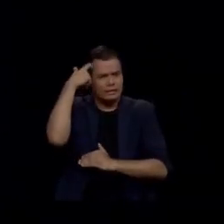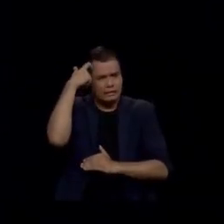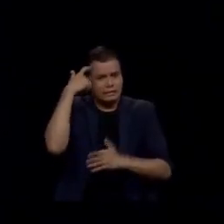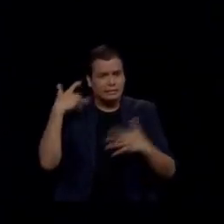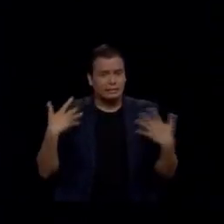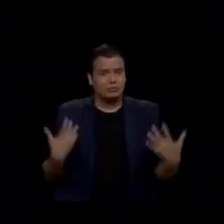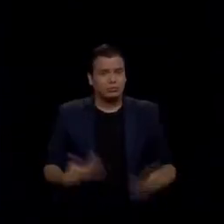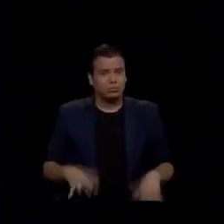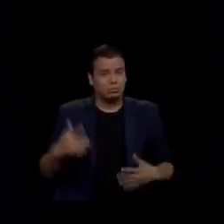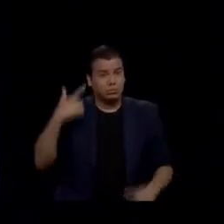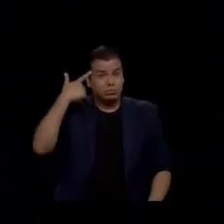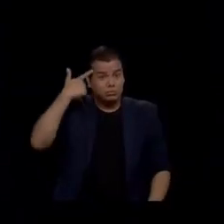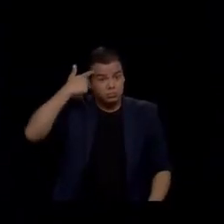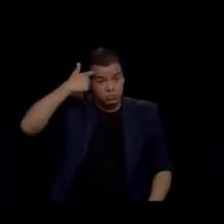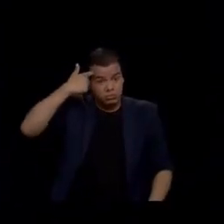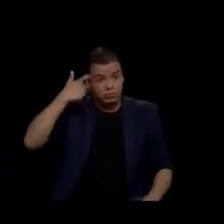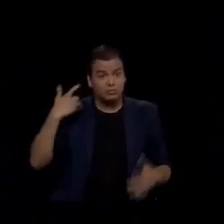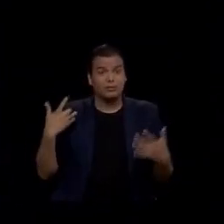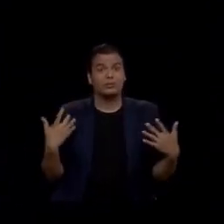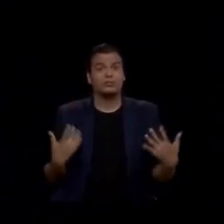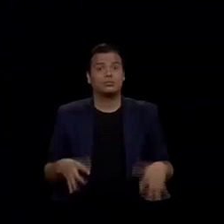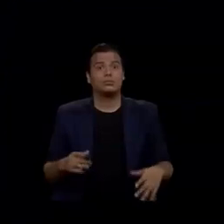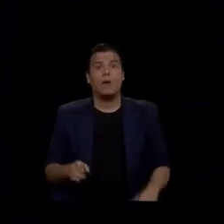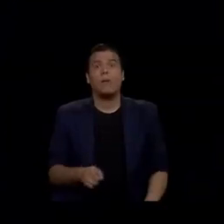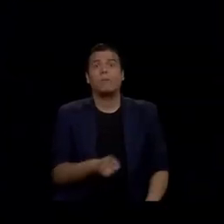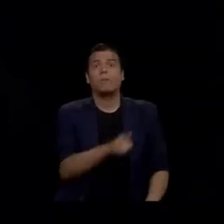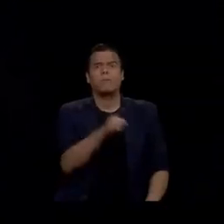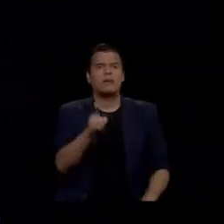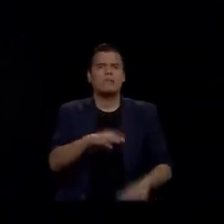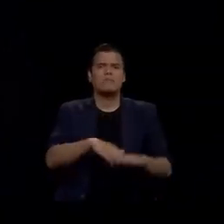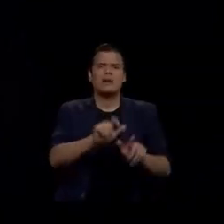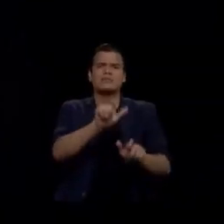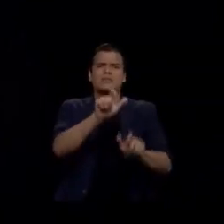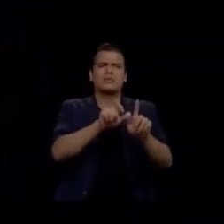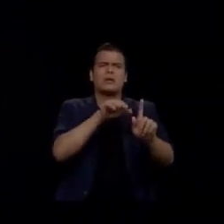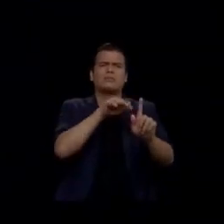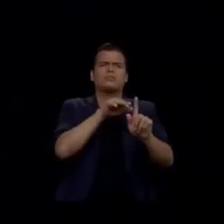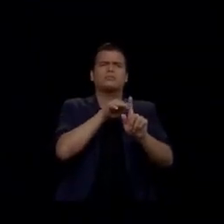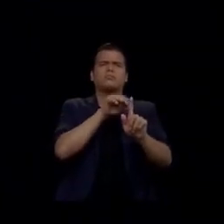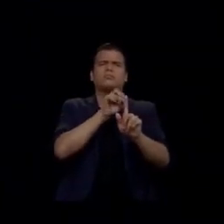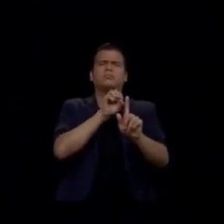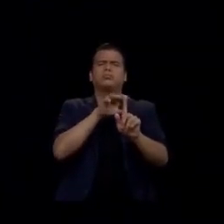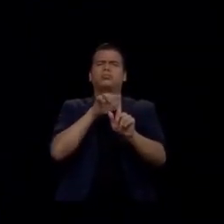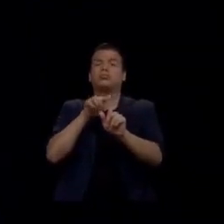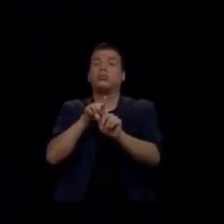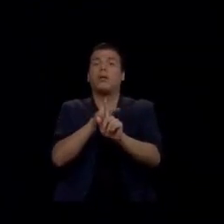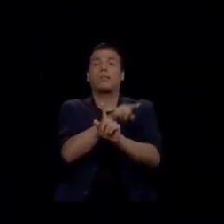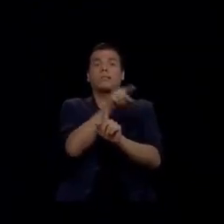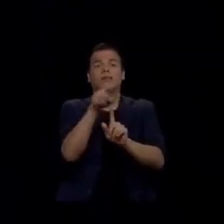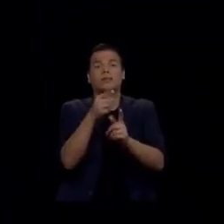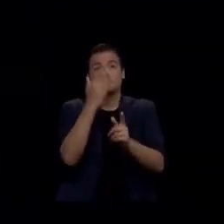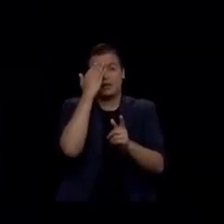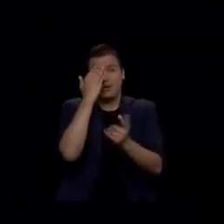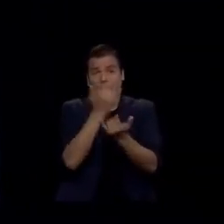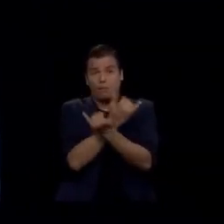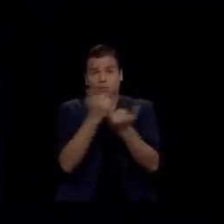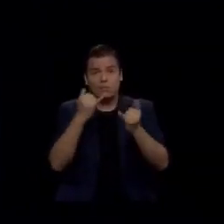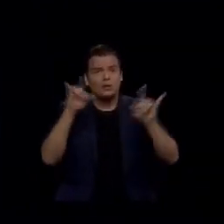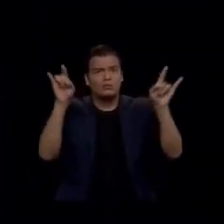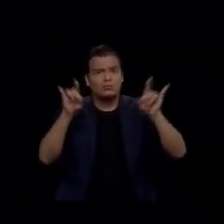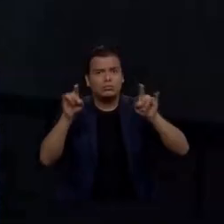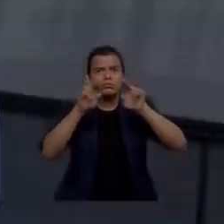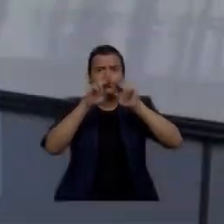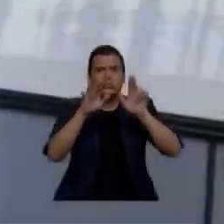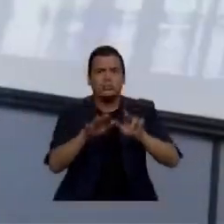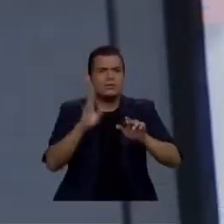consideramos va a llegar a cubrir una cantidad considerable de poblaciones que hoy lamentablemente no cuentan con el servicio móvil pero no sólo eso